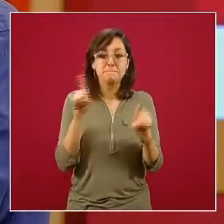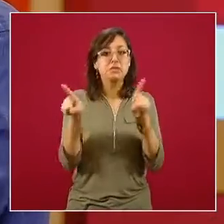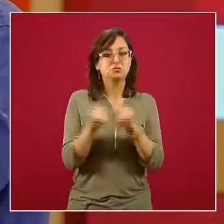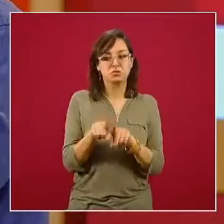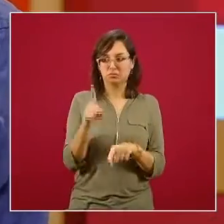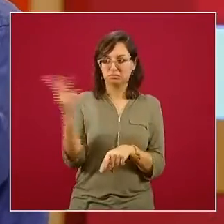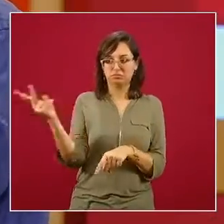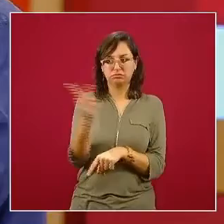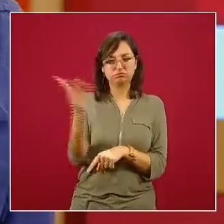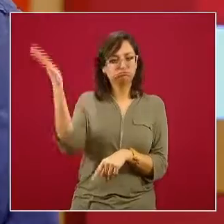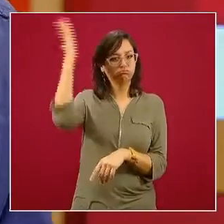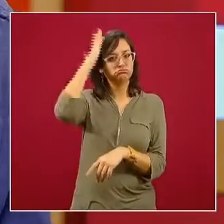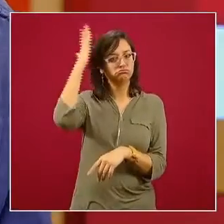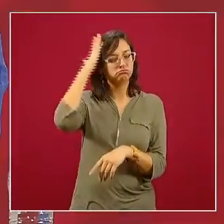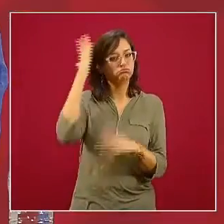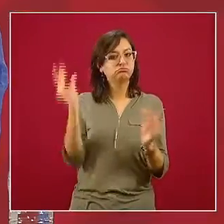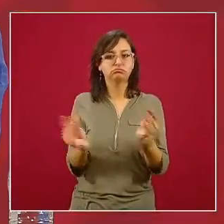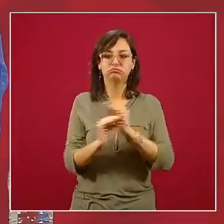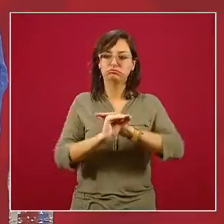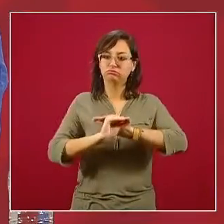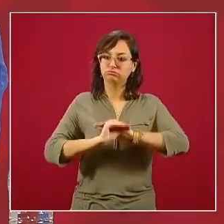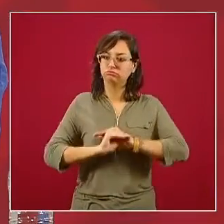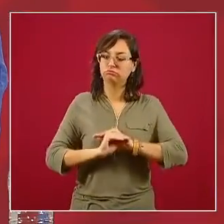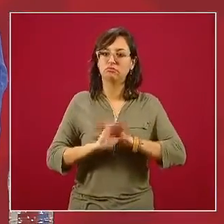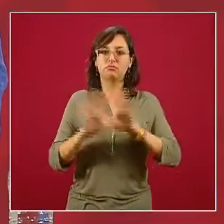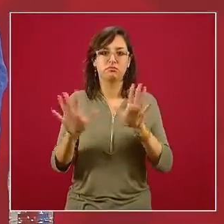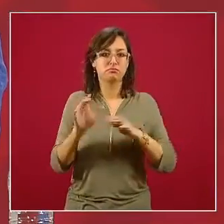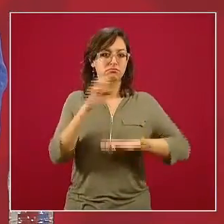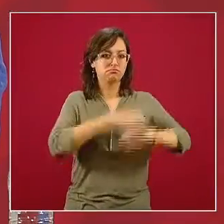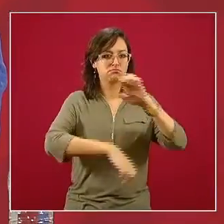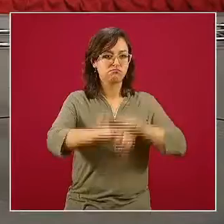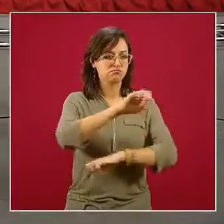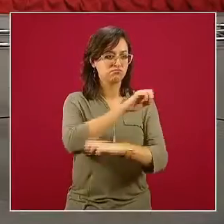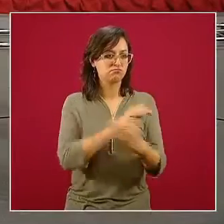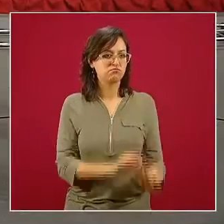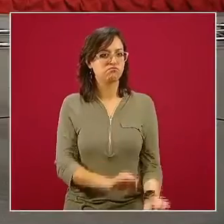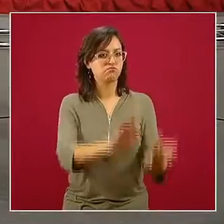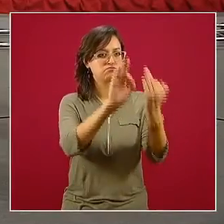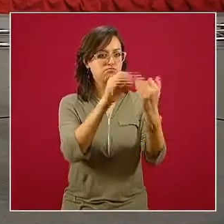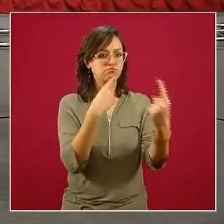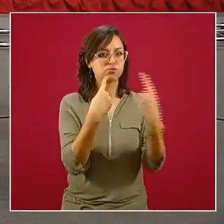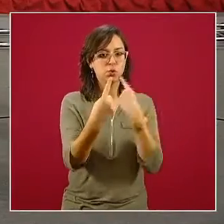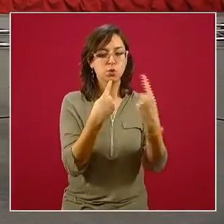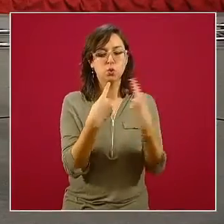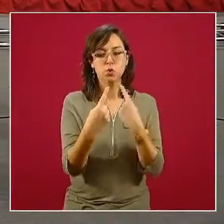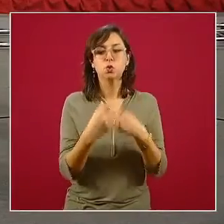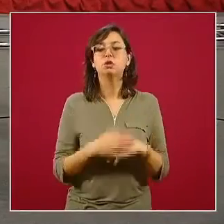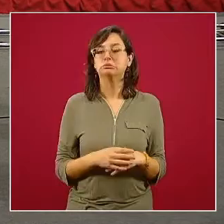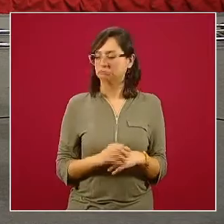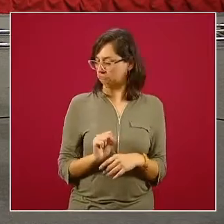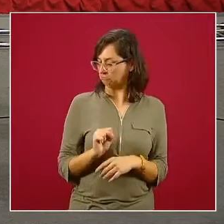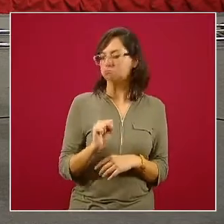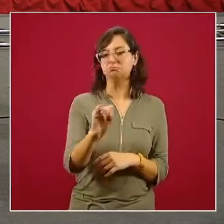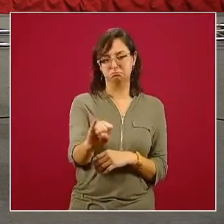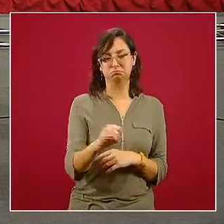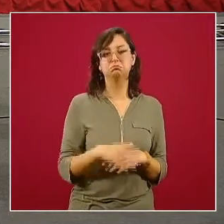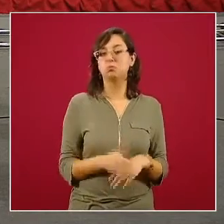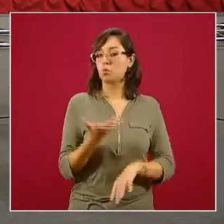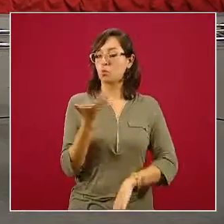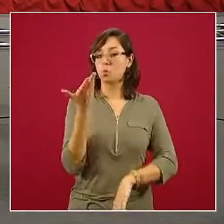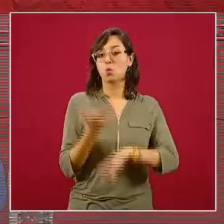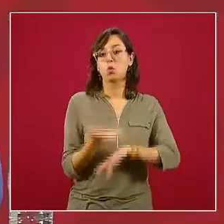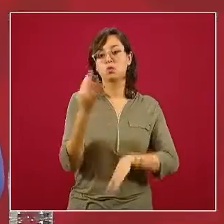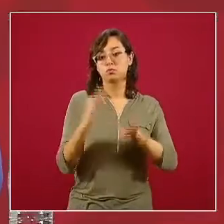claro en la vinculación con los sectores empresariales. Entonces sí, la respuesta es efectivamente es